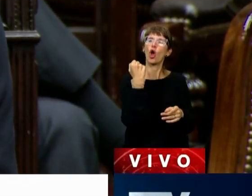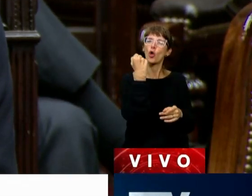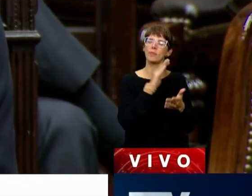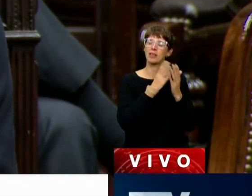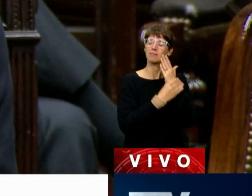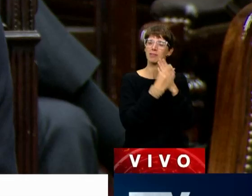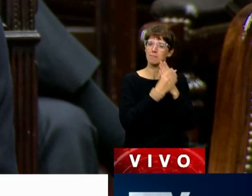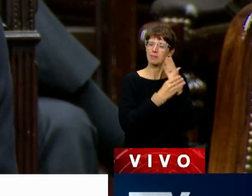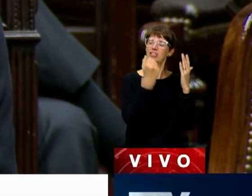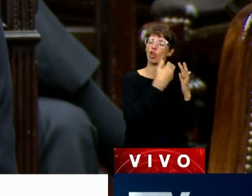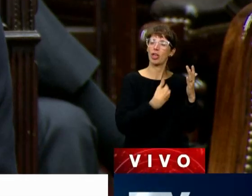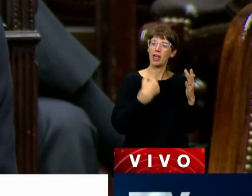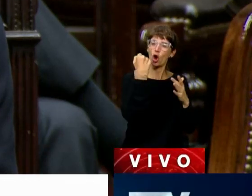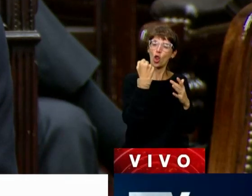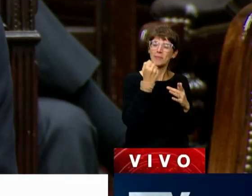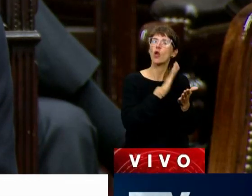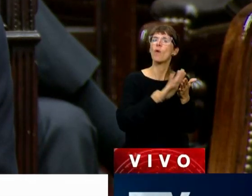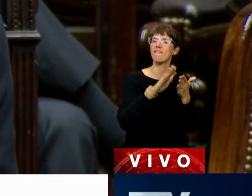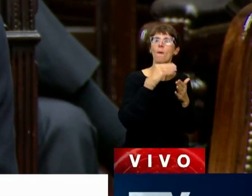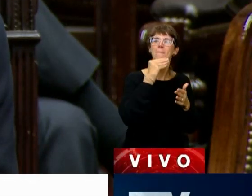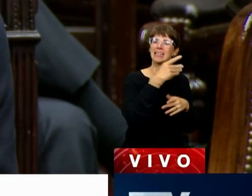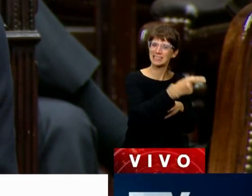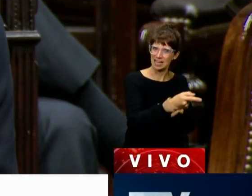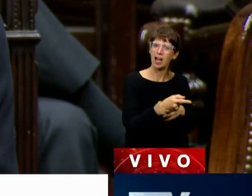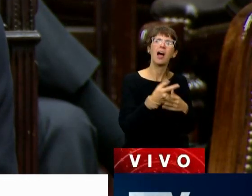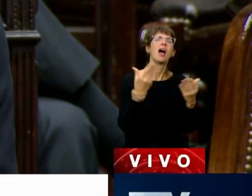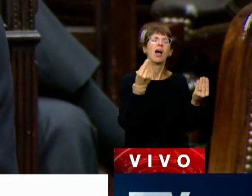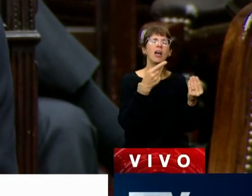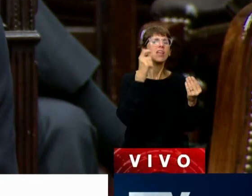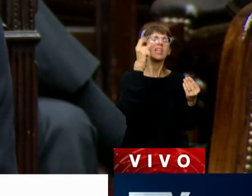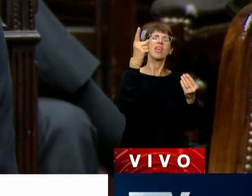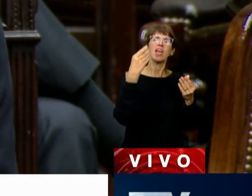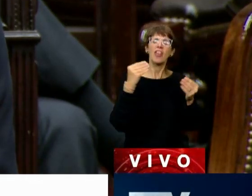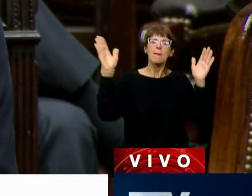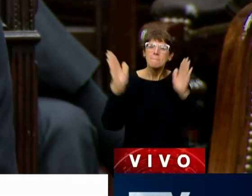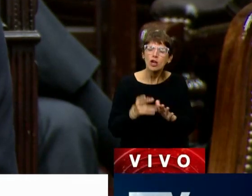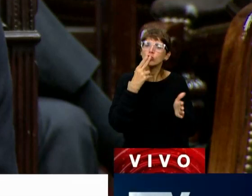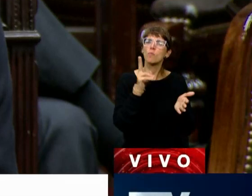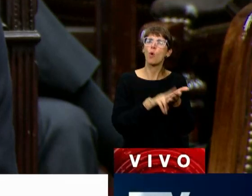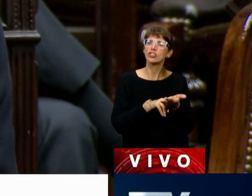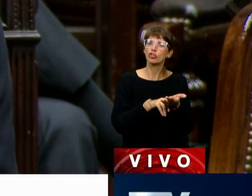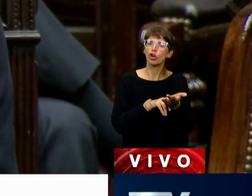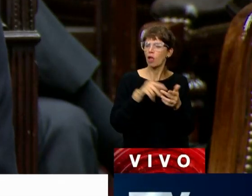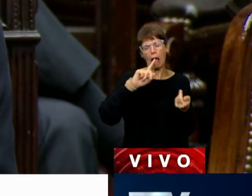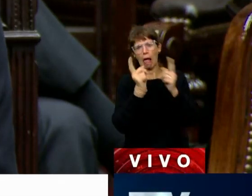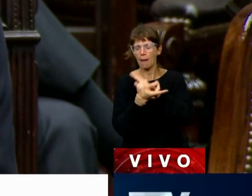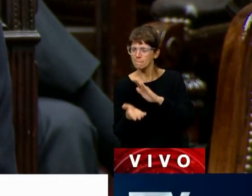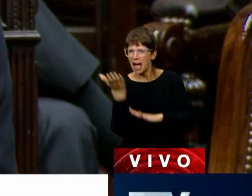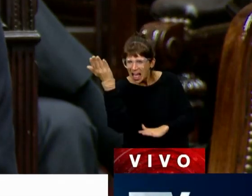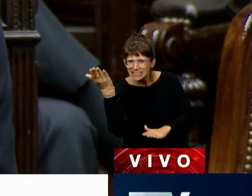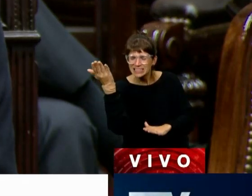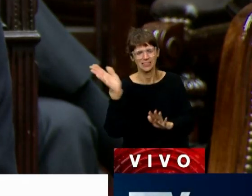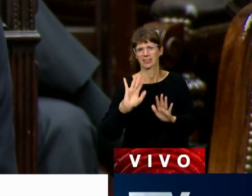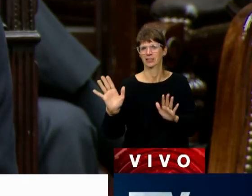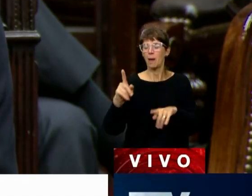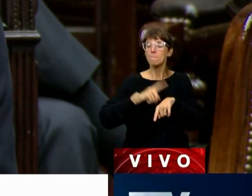¿qué quedó de aquella promesa de reducir los impuestos a los trabajadores? Durante la campaña electoral me